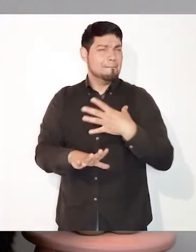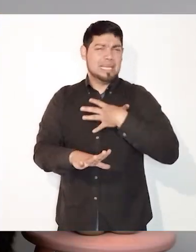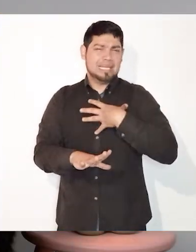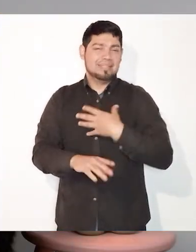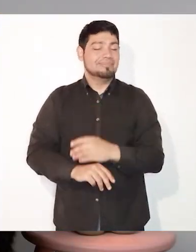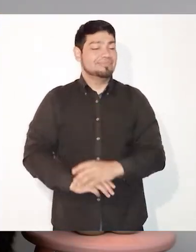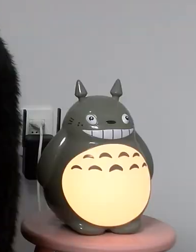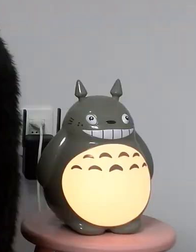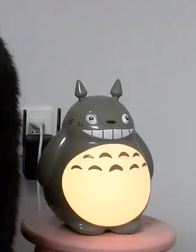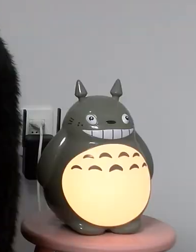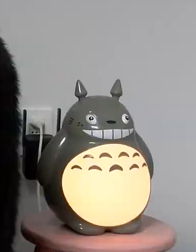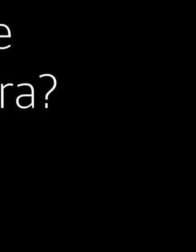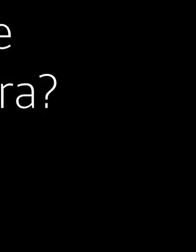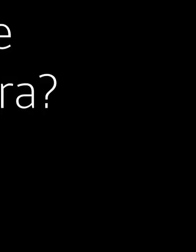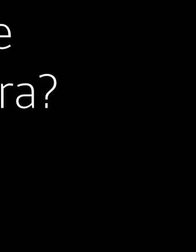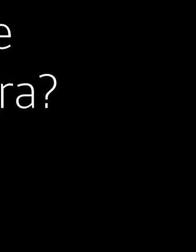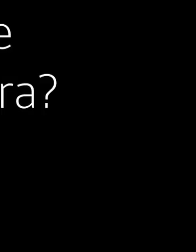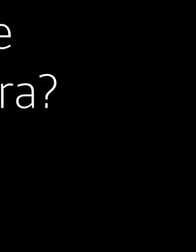yo quiero más.